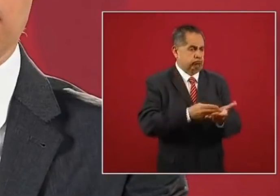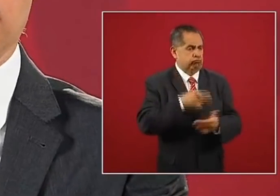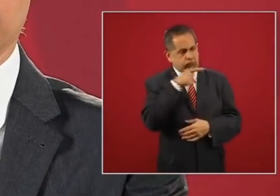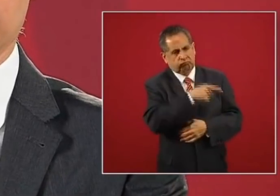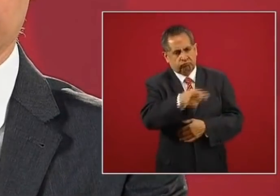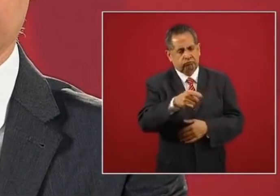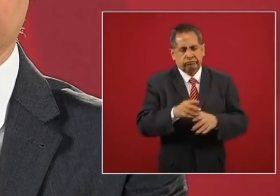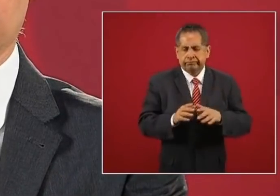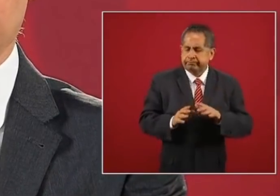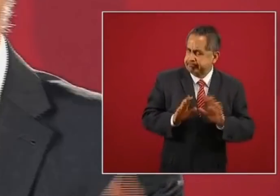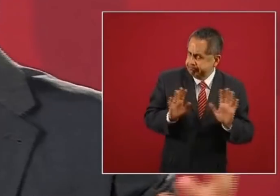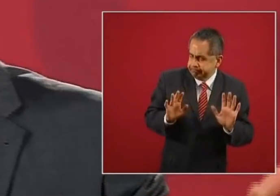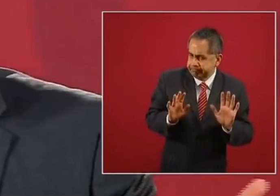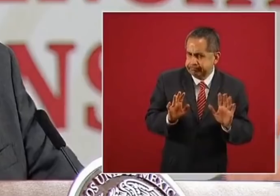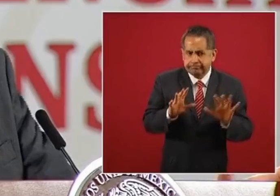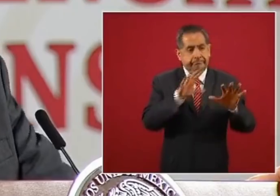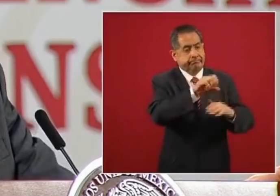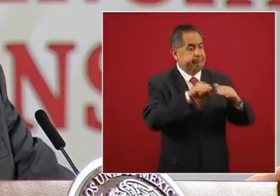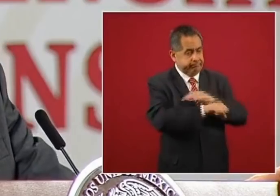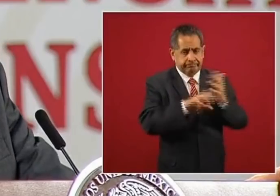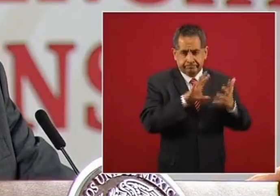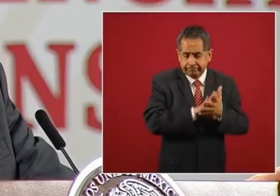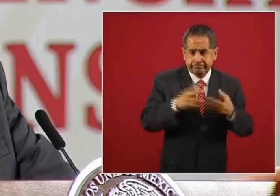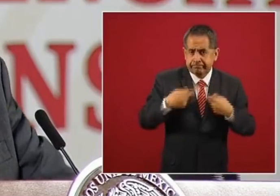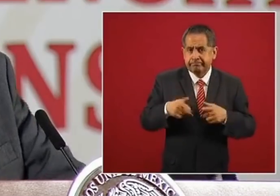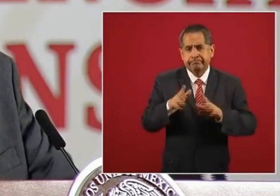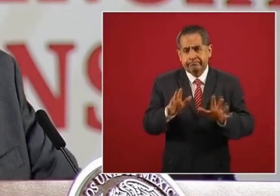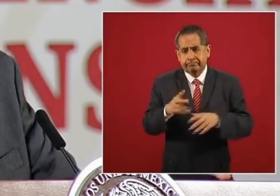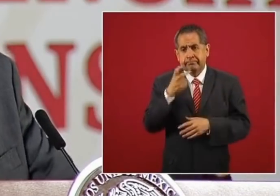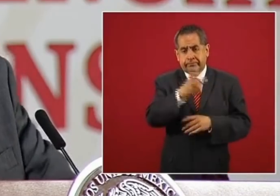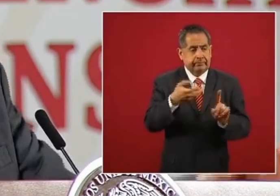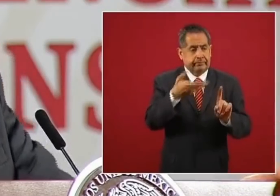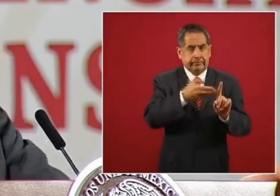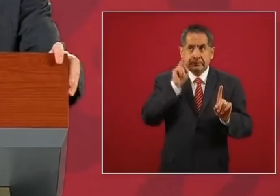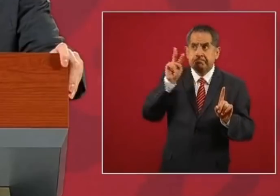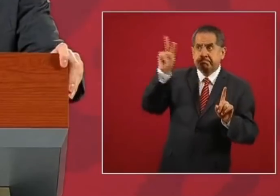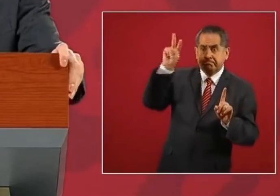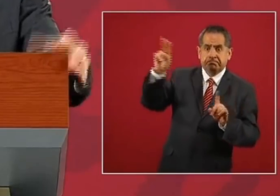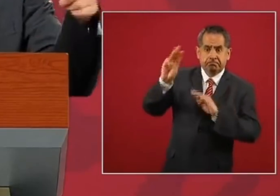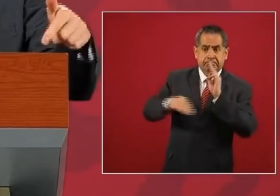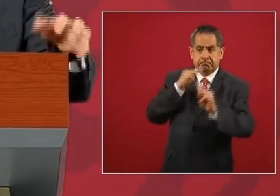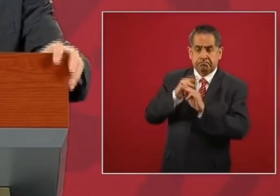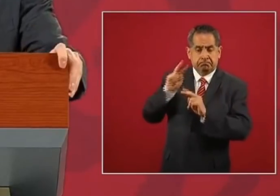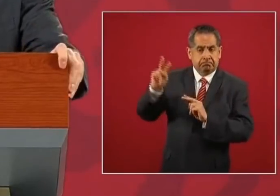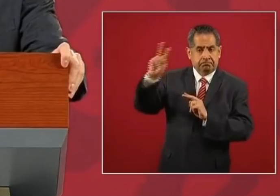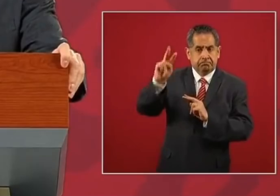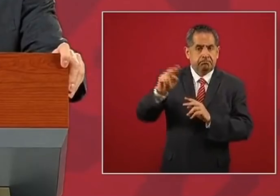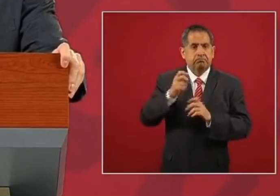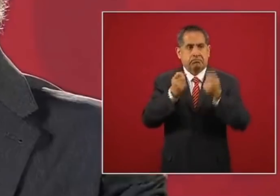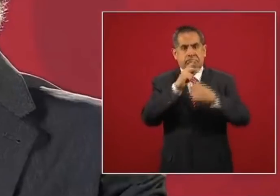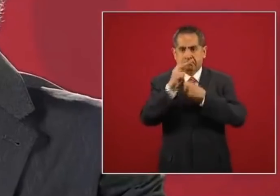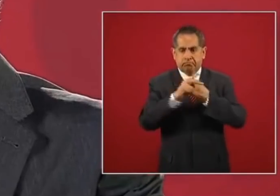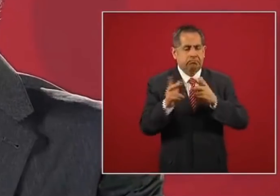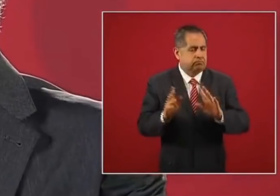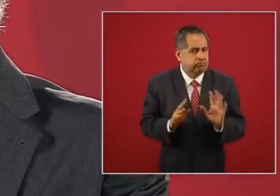persona, arrestar a una persona. Esas son escenas que hemos visto en el mundo y que hemos visto en el país.